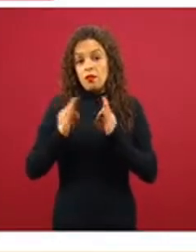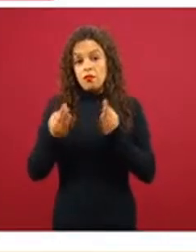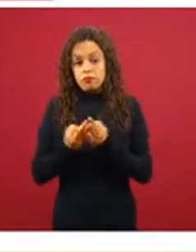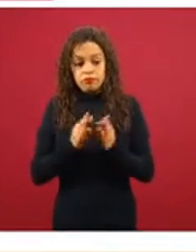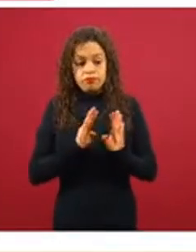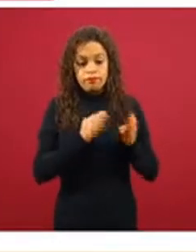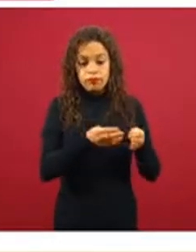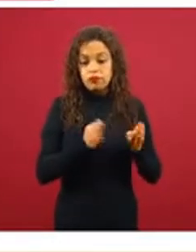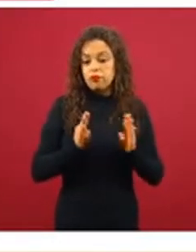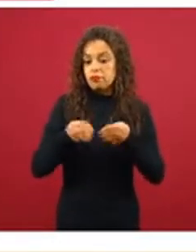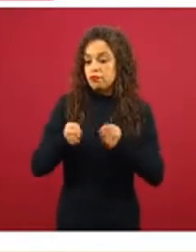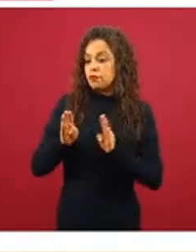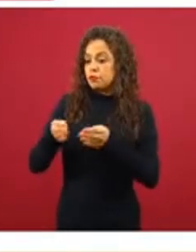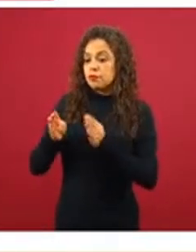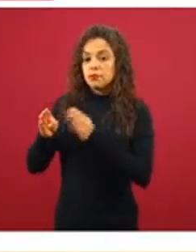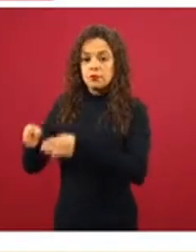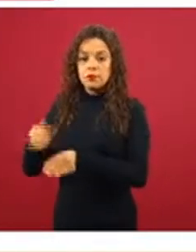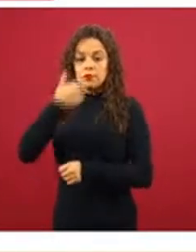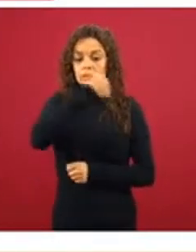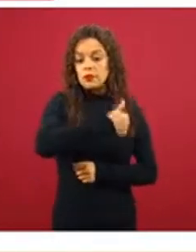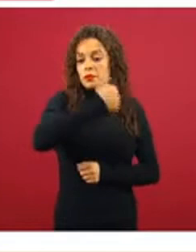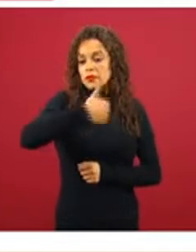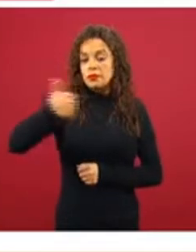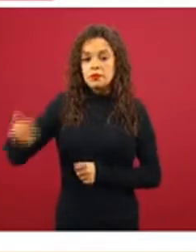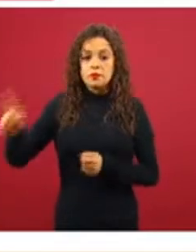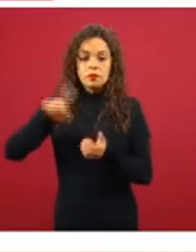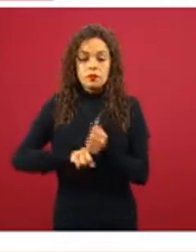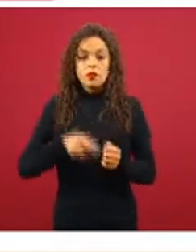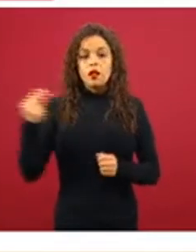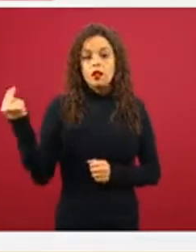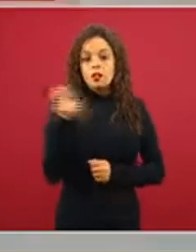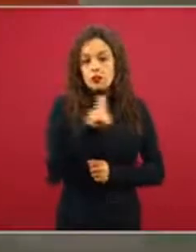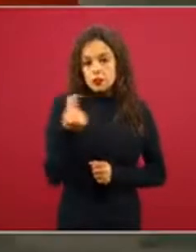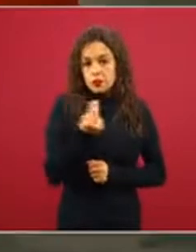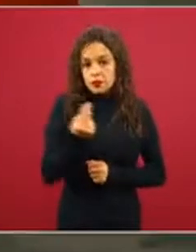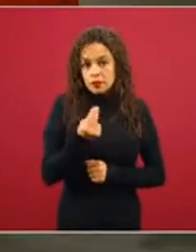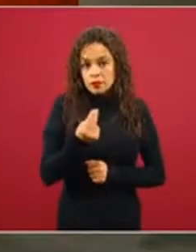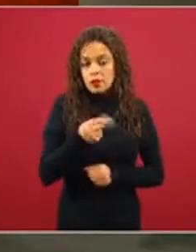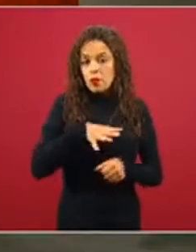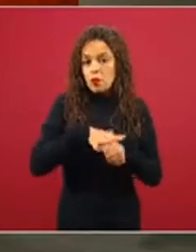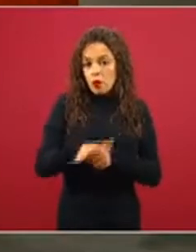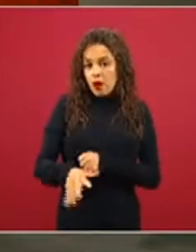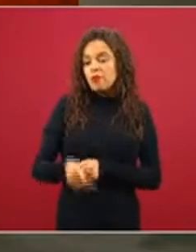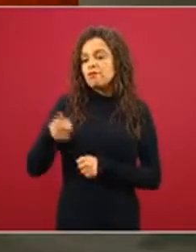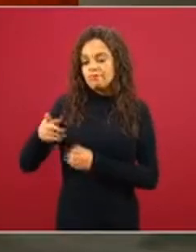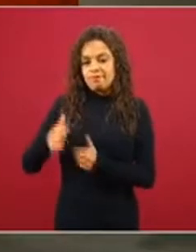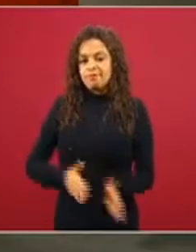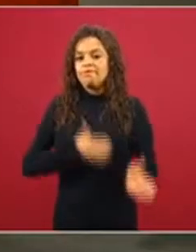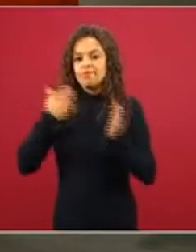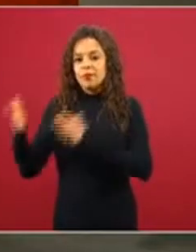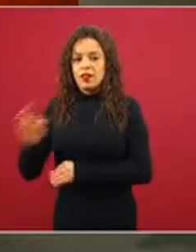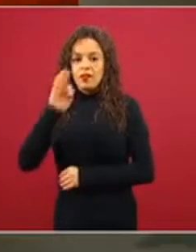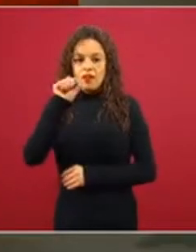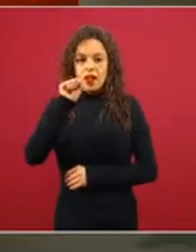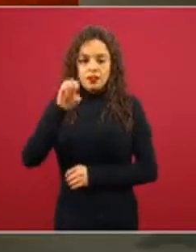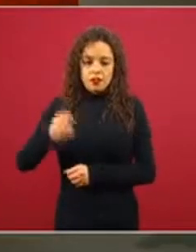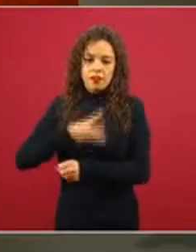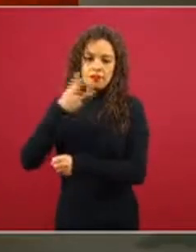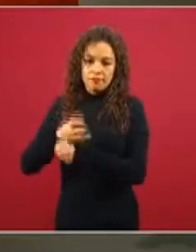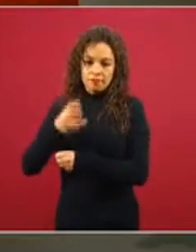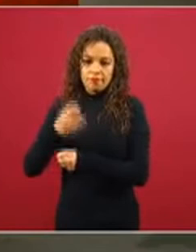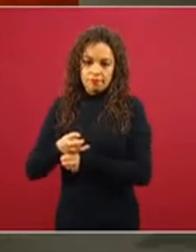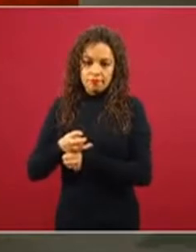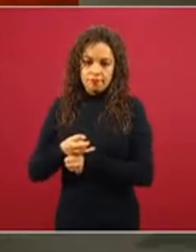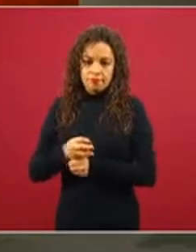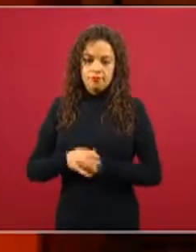orientados a las necesidades que tenemos en este momento en la fase 3. Continuamos con el componente de unidades de salud